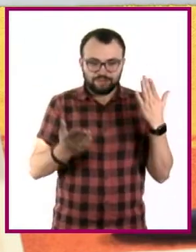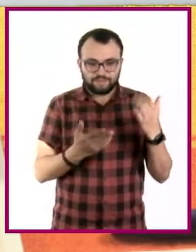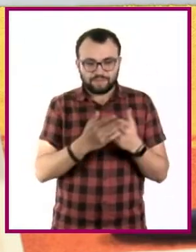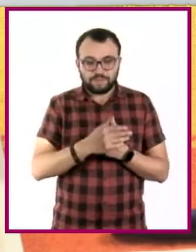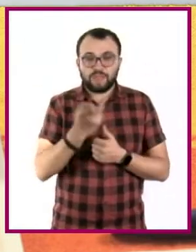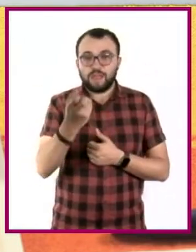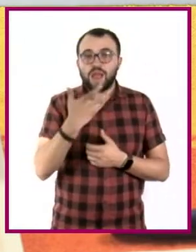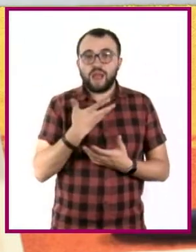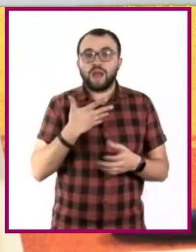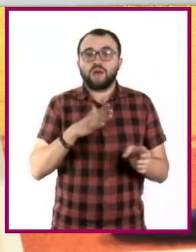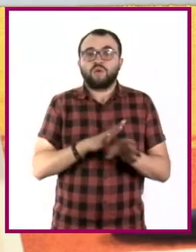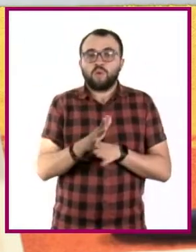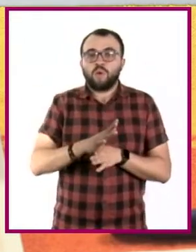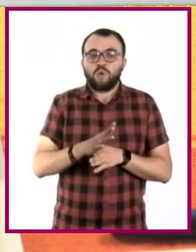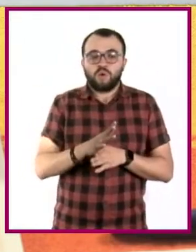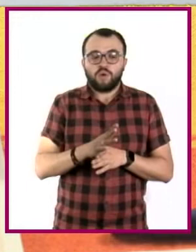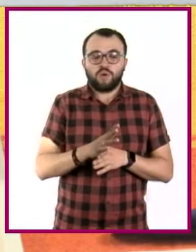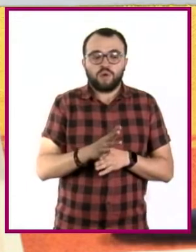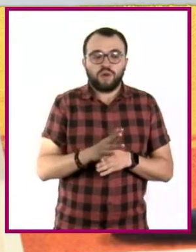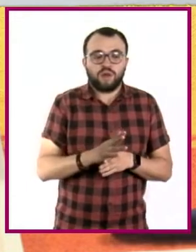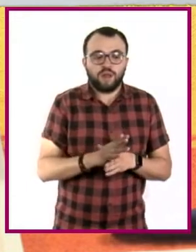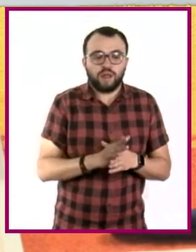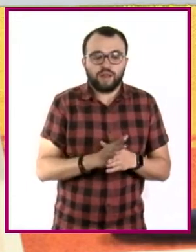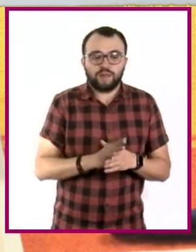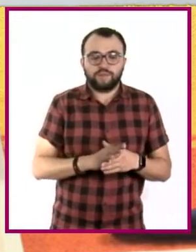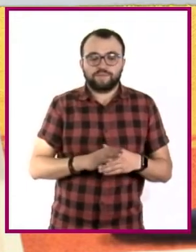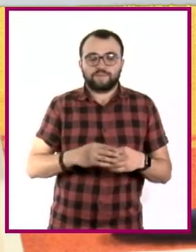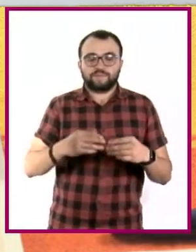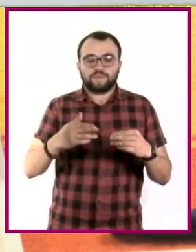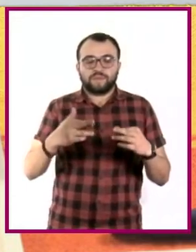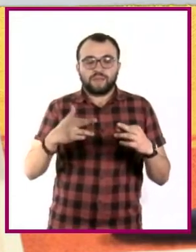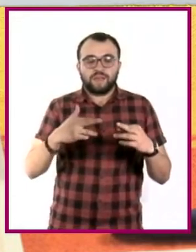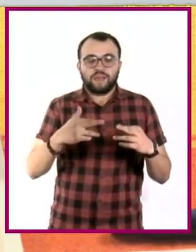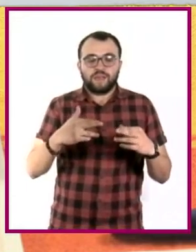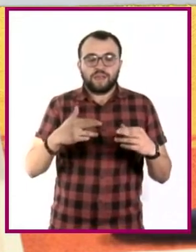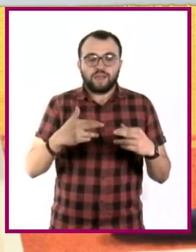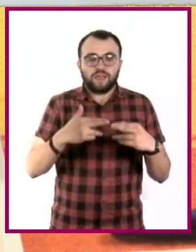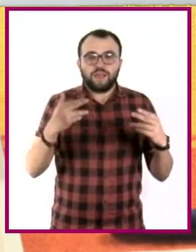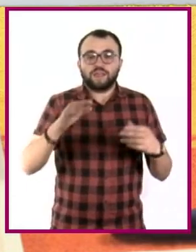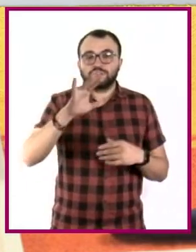una regla que se ha generalizado, que es la famosa regla